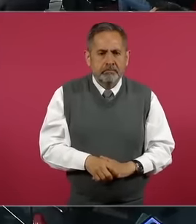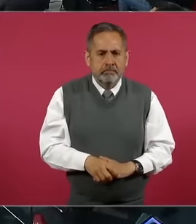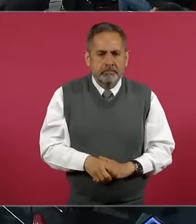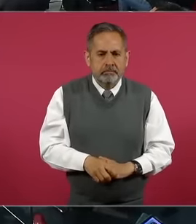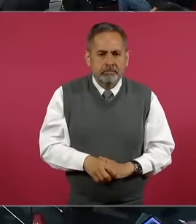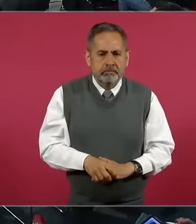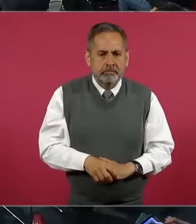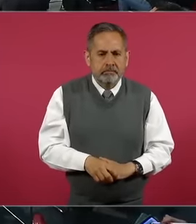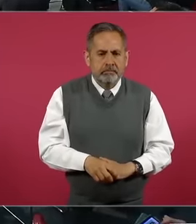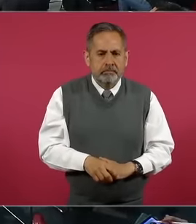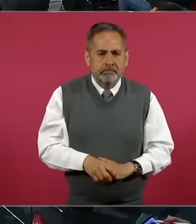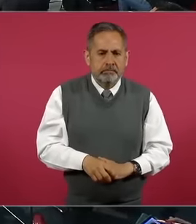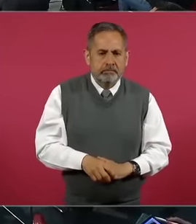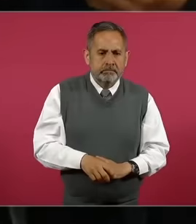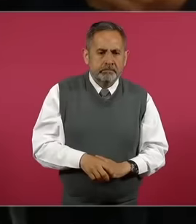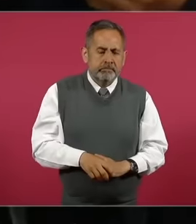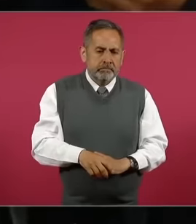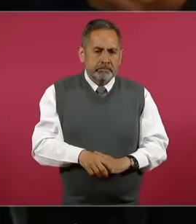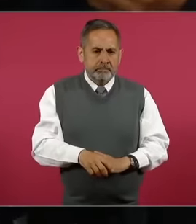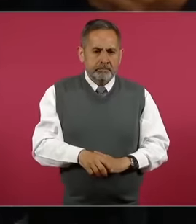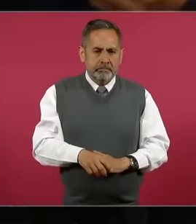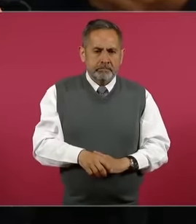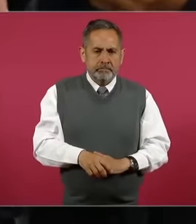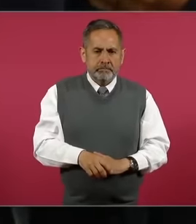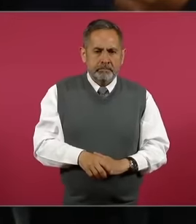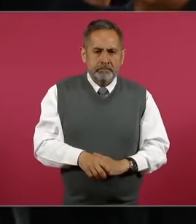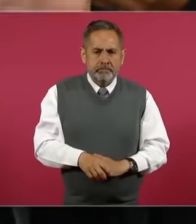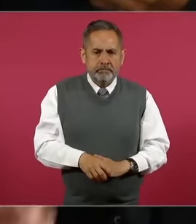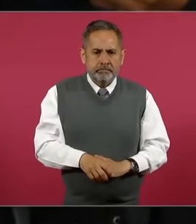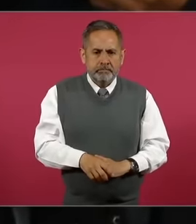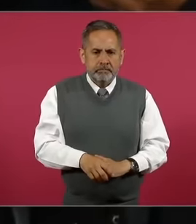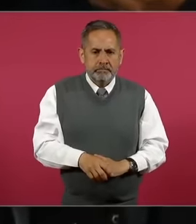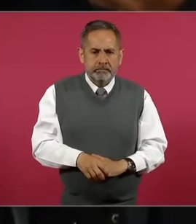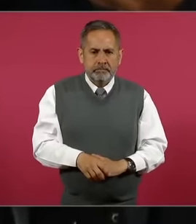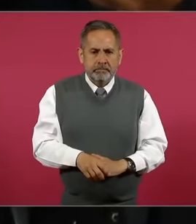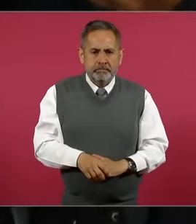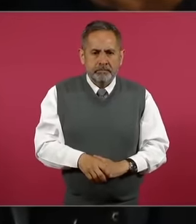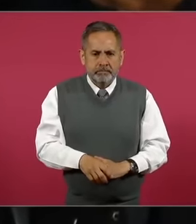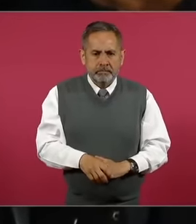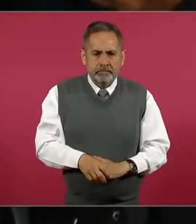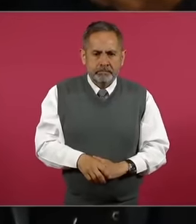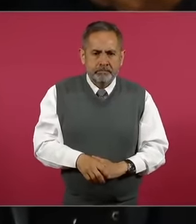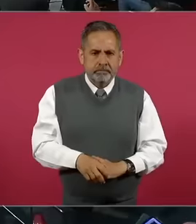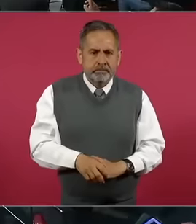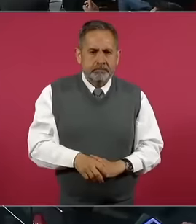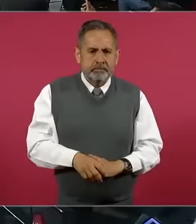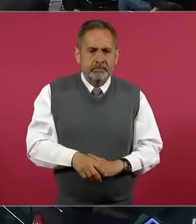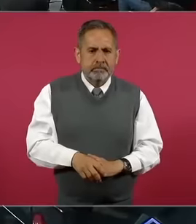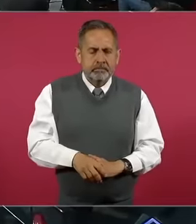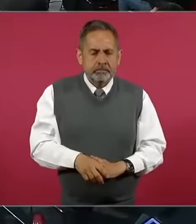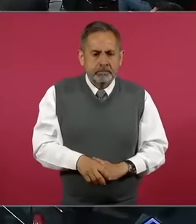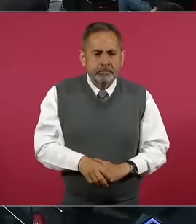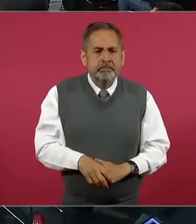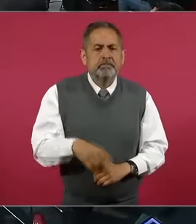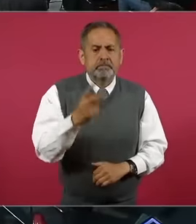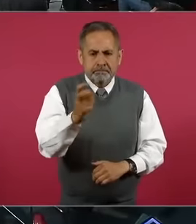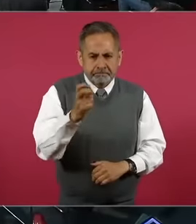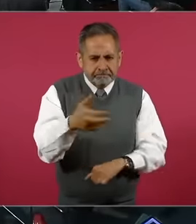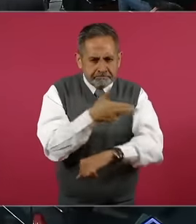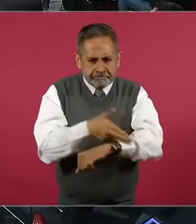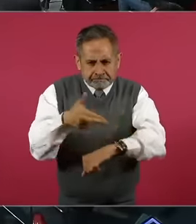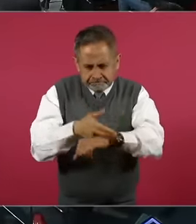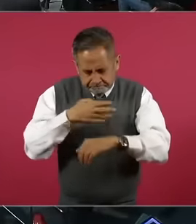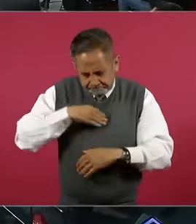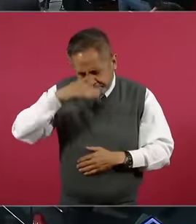el primero de octubre usted sale de su domicilio particular a dejar la banda a San Lázaro? Sí, eso lo estoy